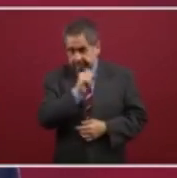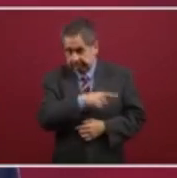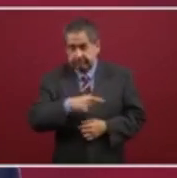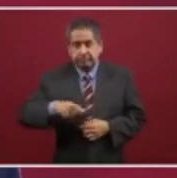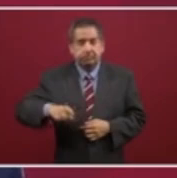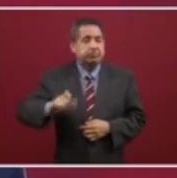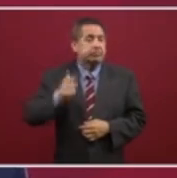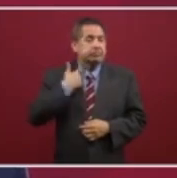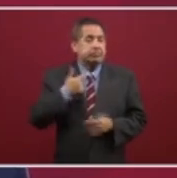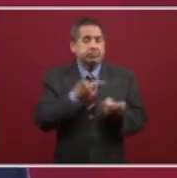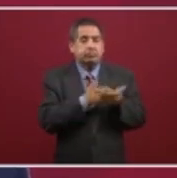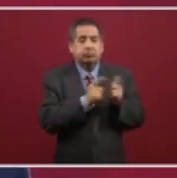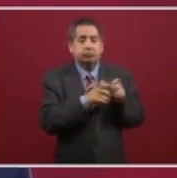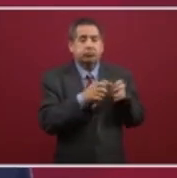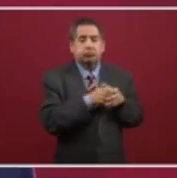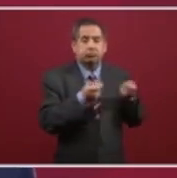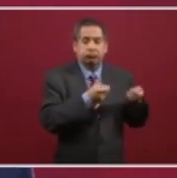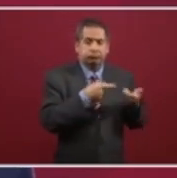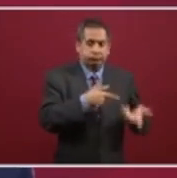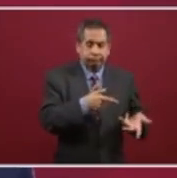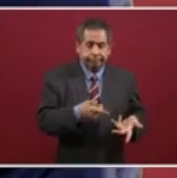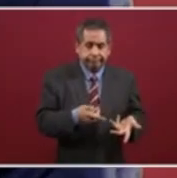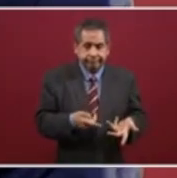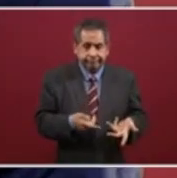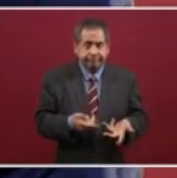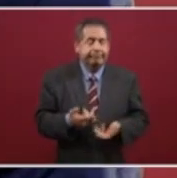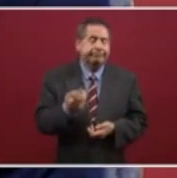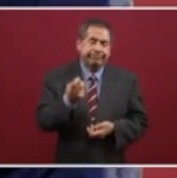Entonces, todo esto, pues es lo que está